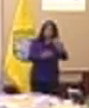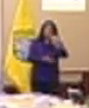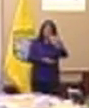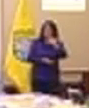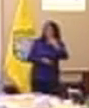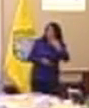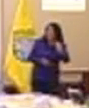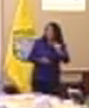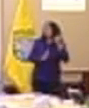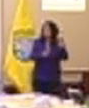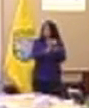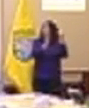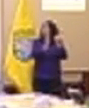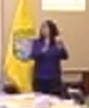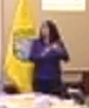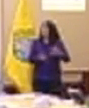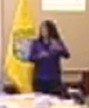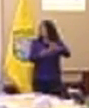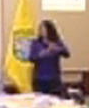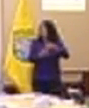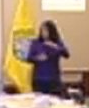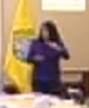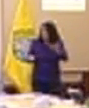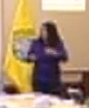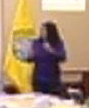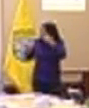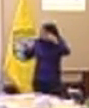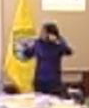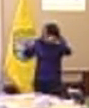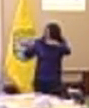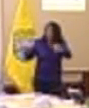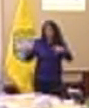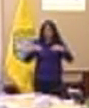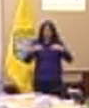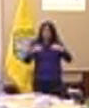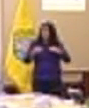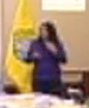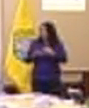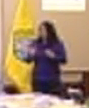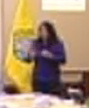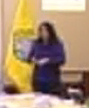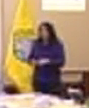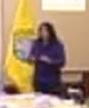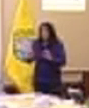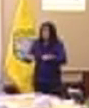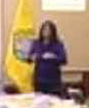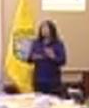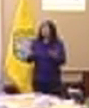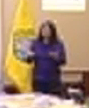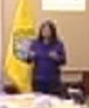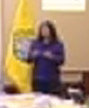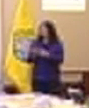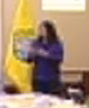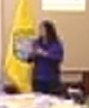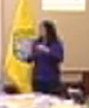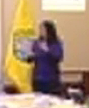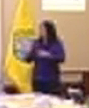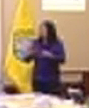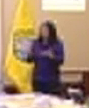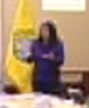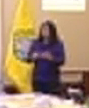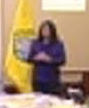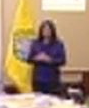esto sea ratificado por Lima Metropolitana. Aquellos miembros que estén a favor de la exoneración de una aprobación del acta y la consecuencia que es